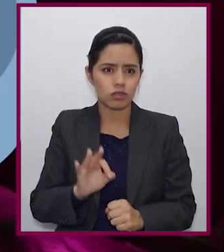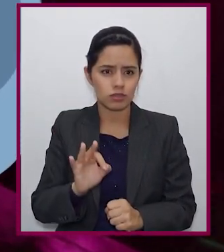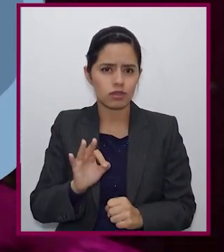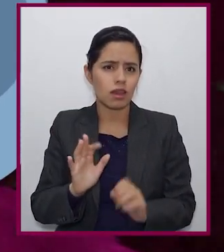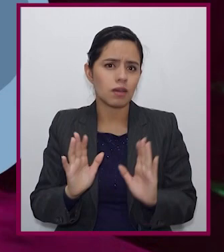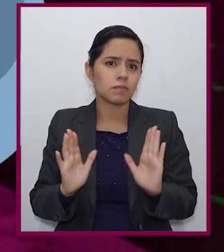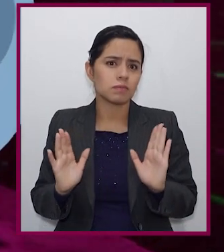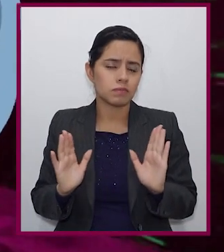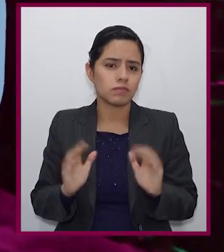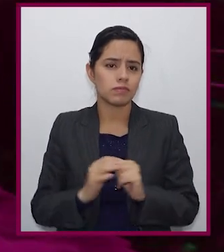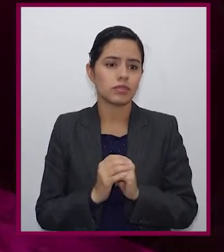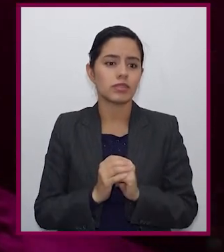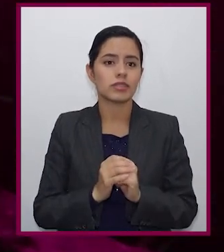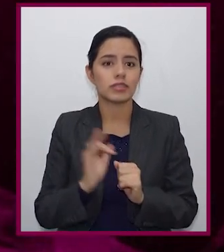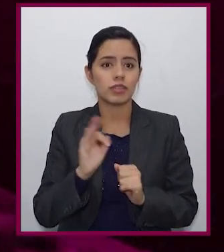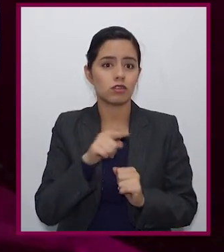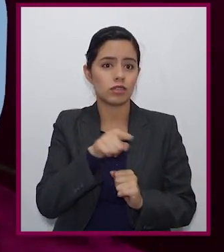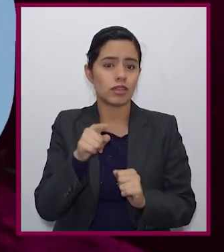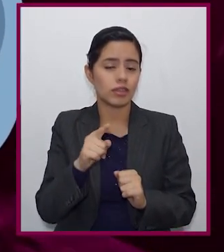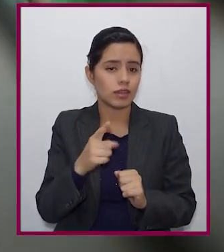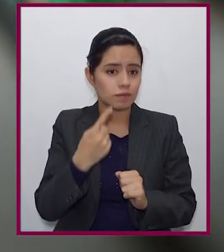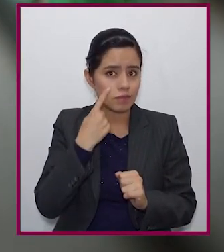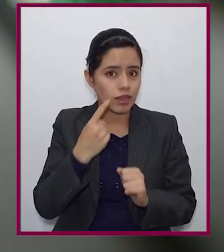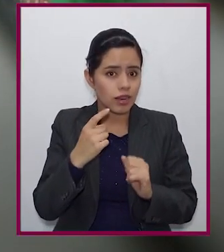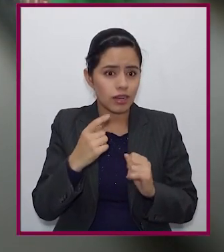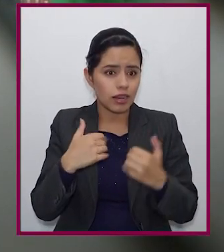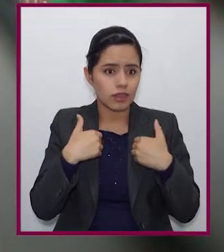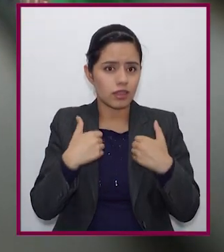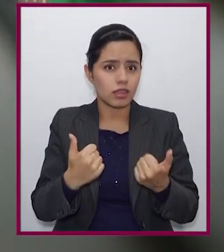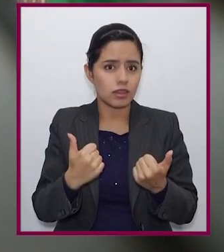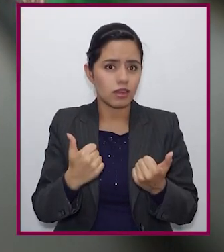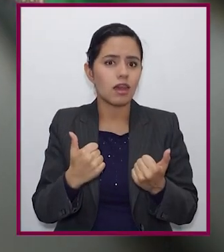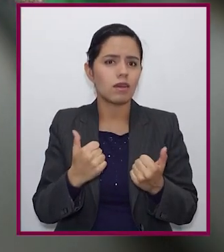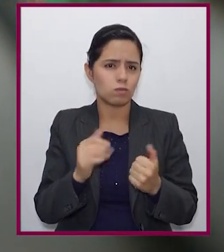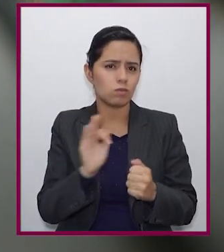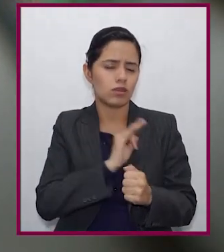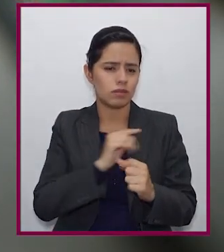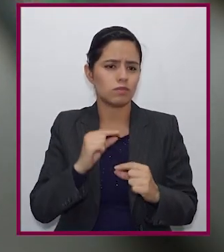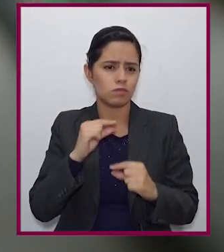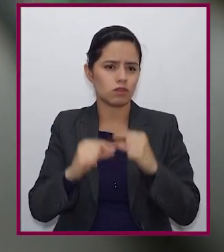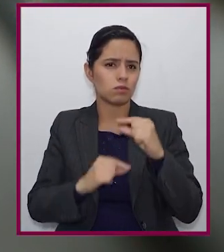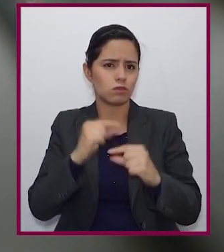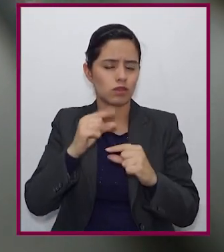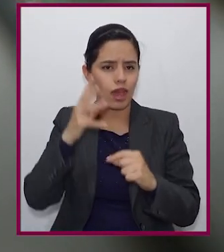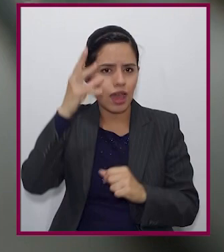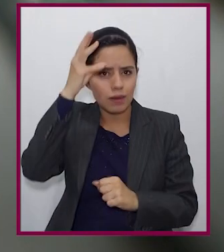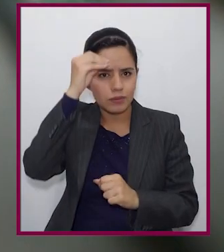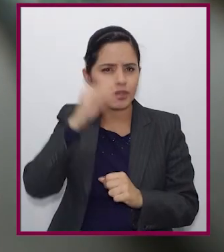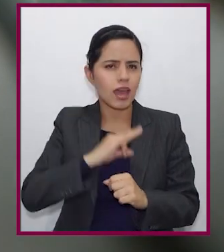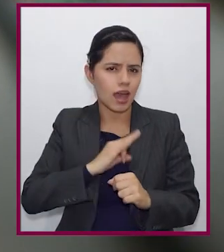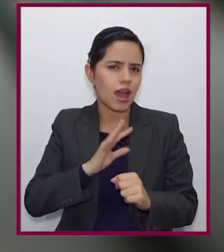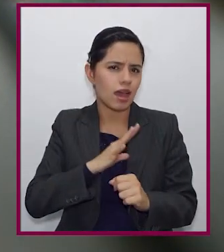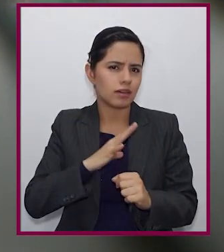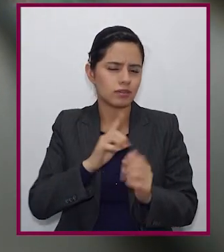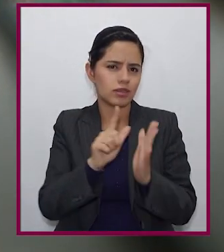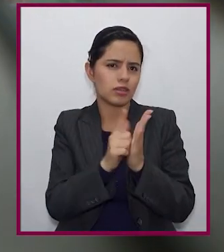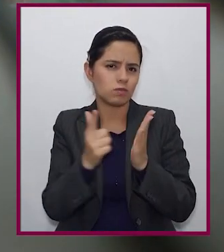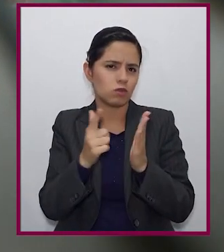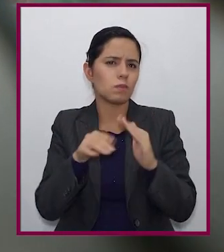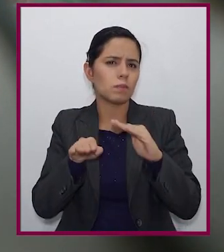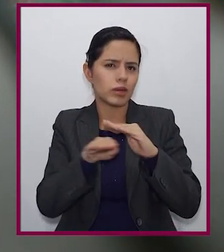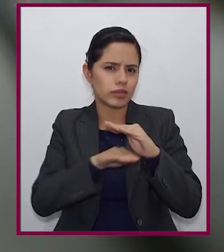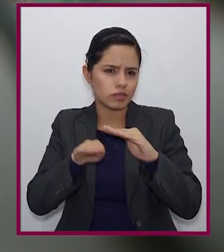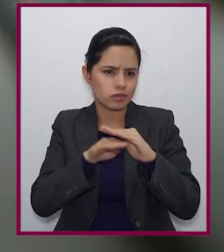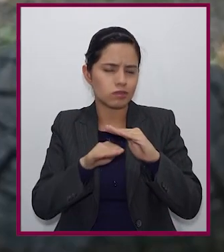primero tienen que relacionarse con ellos, sugiriéndoles para ello pues pequeñas prácticas y desarrollos sencillos. Y